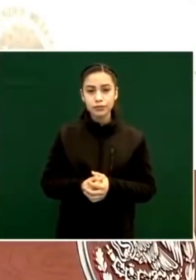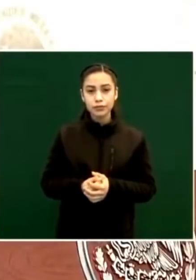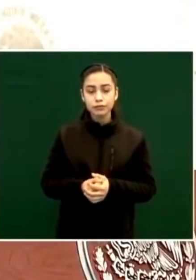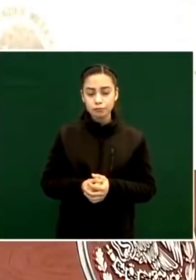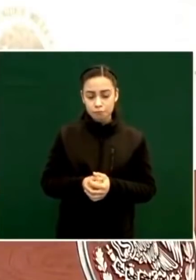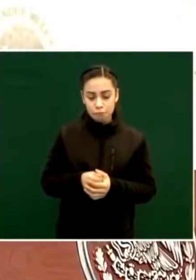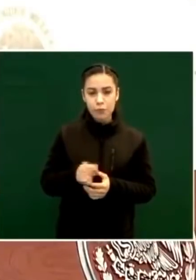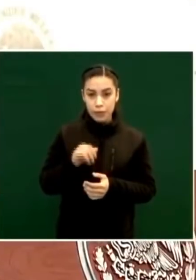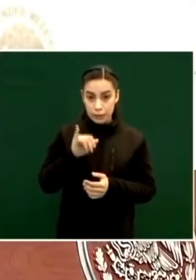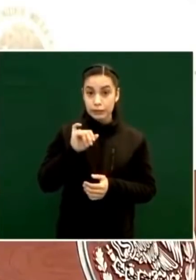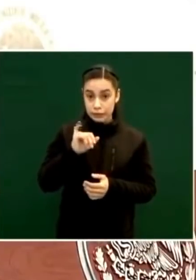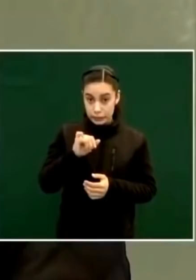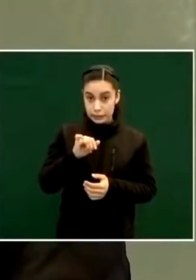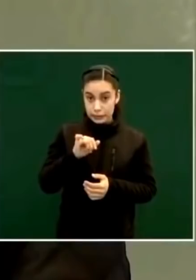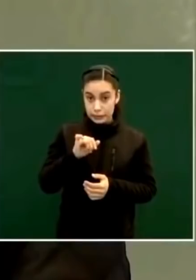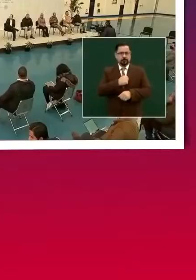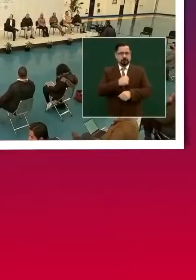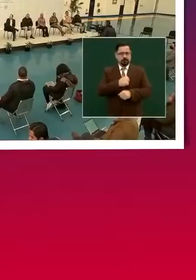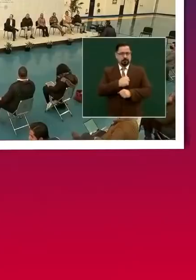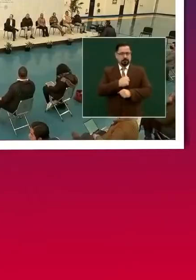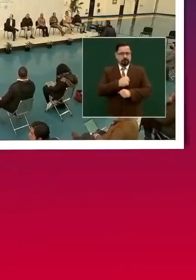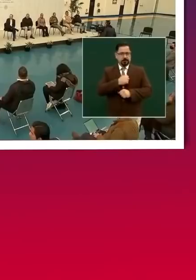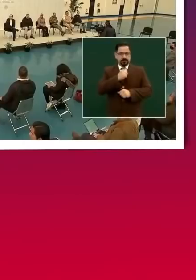Claro que sí.